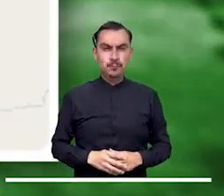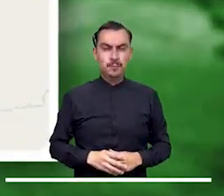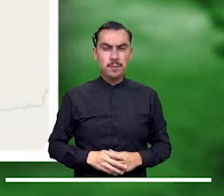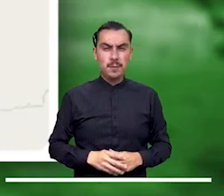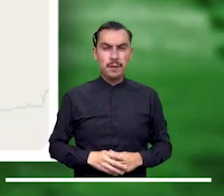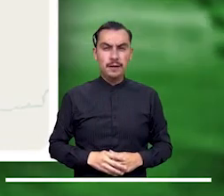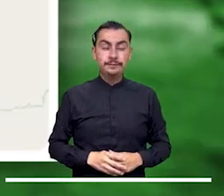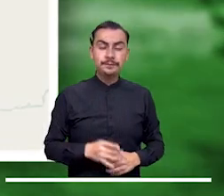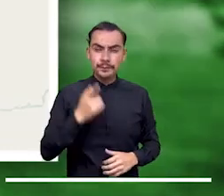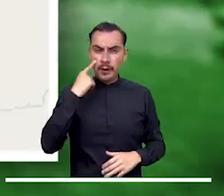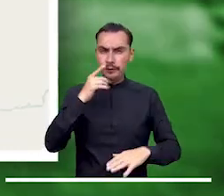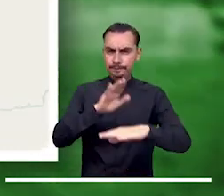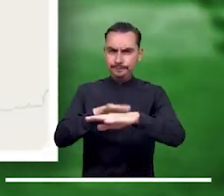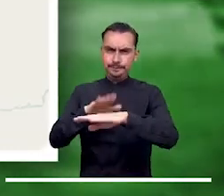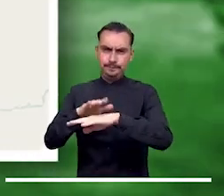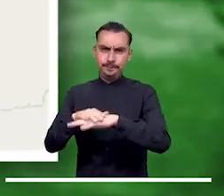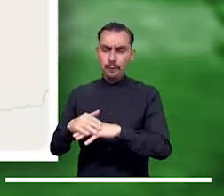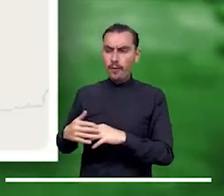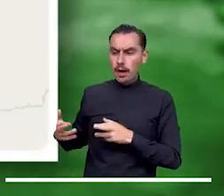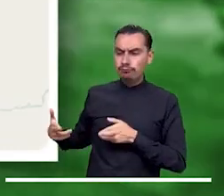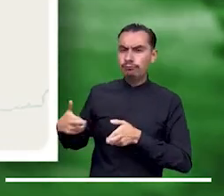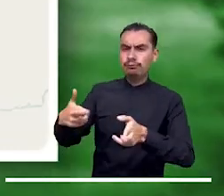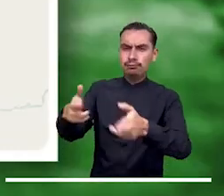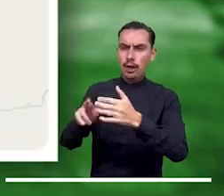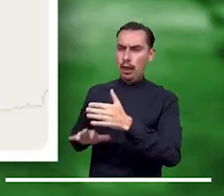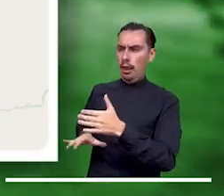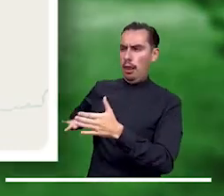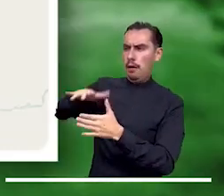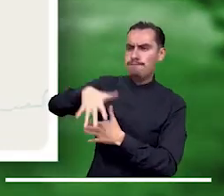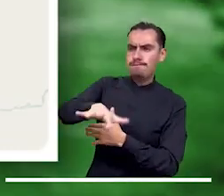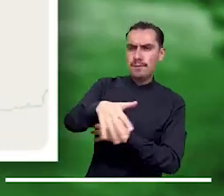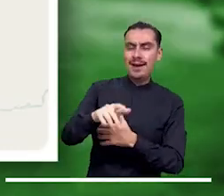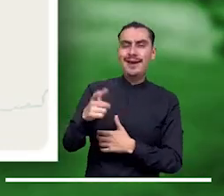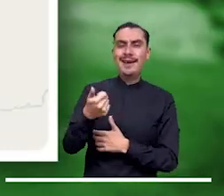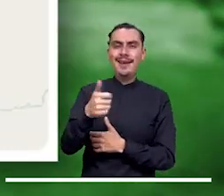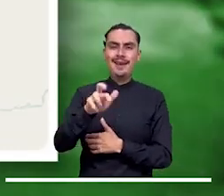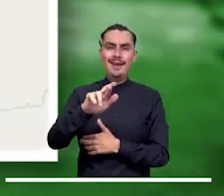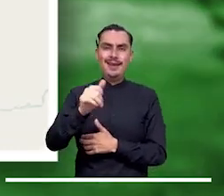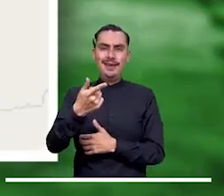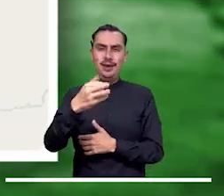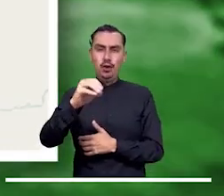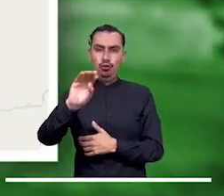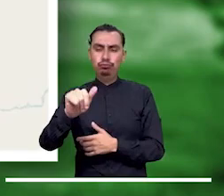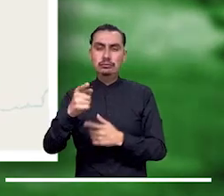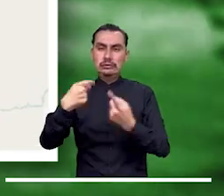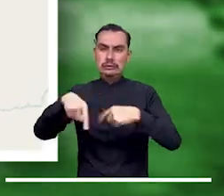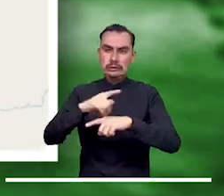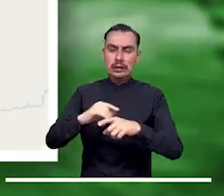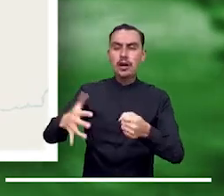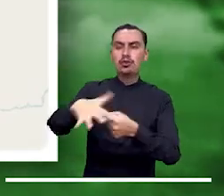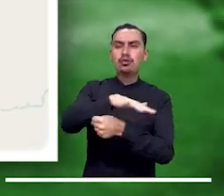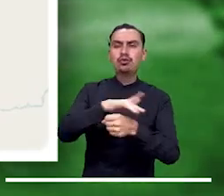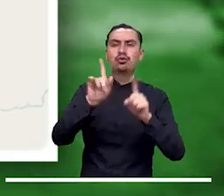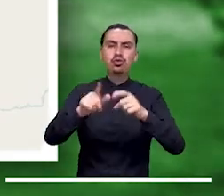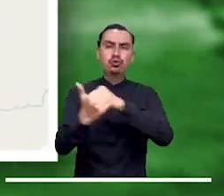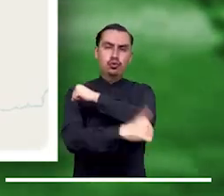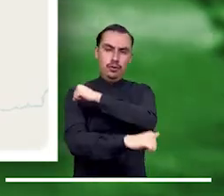Colombia. Se mantienen los niveles bajos del río Amazonas a la altura del municipio de Leticia, al sur del